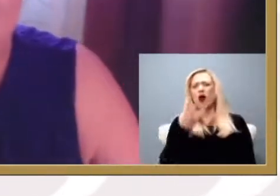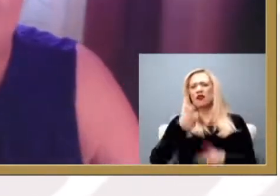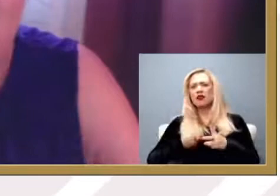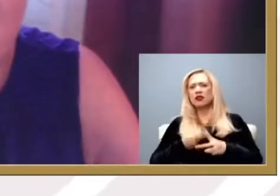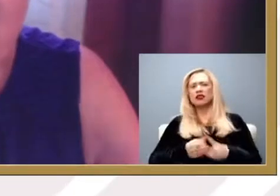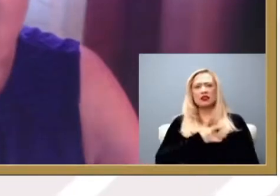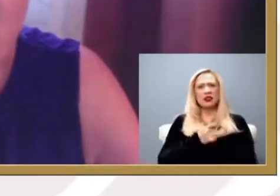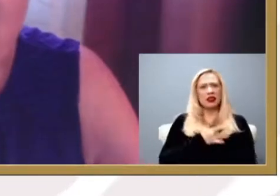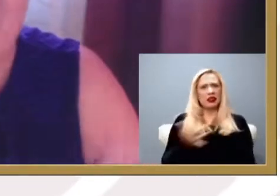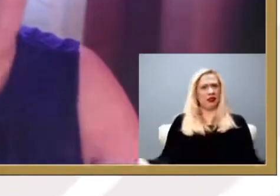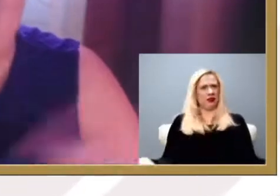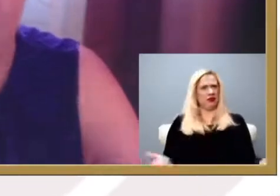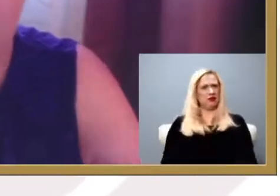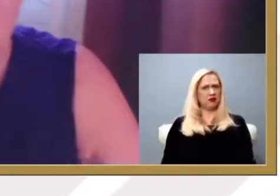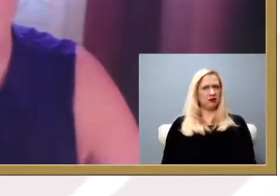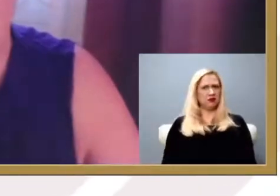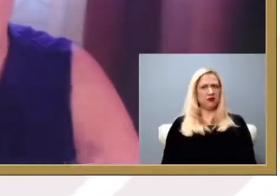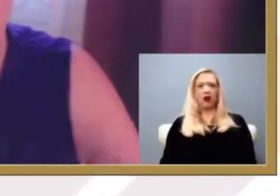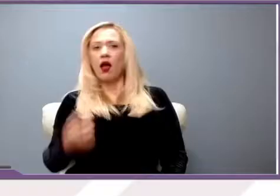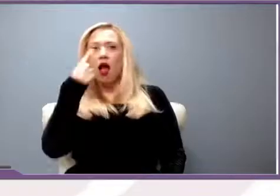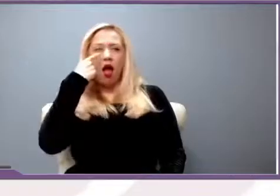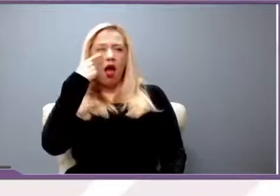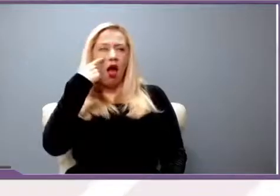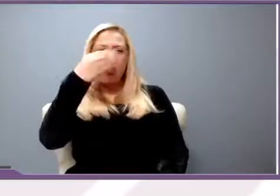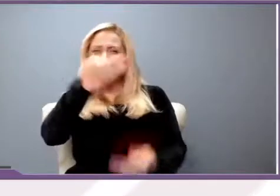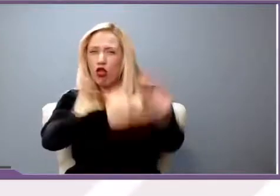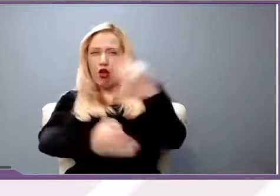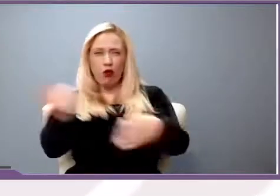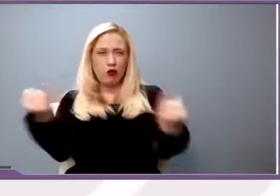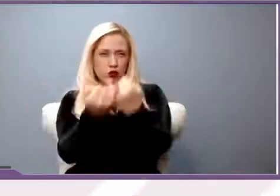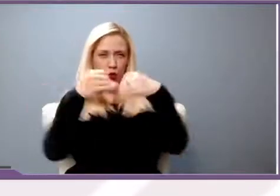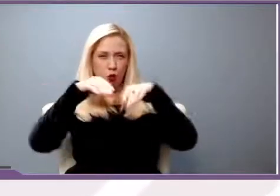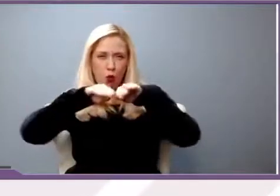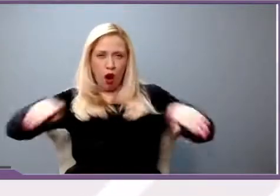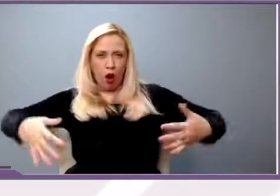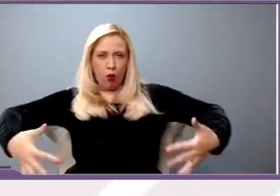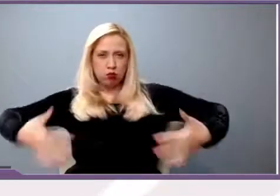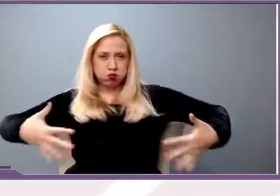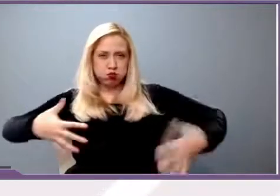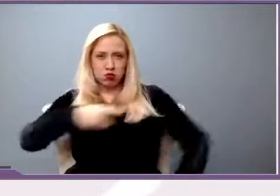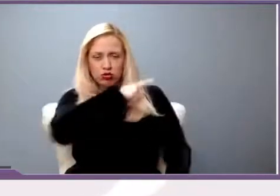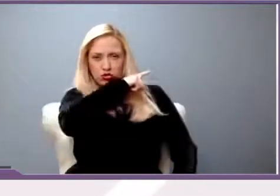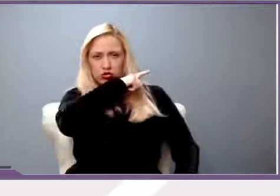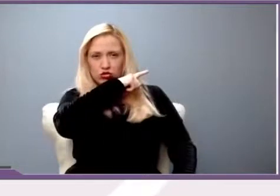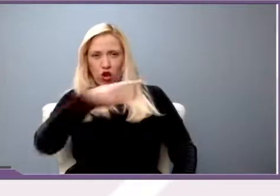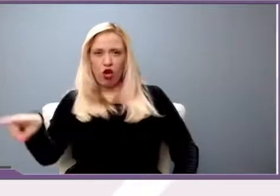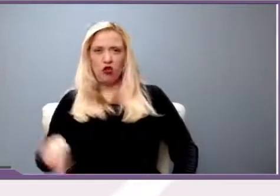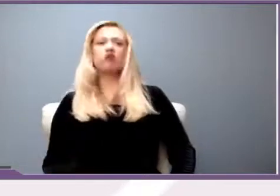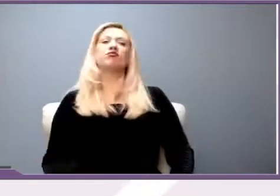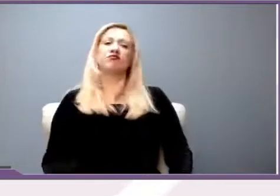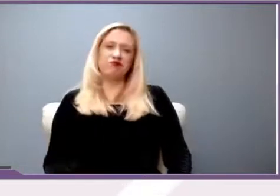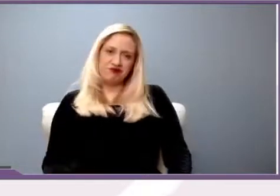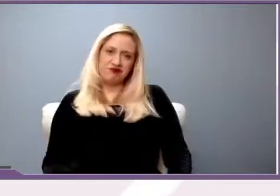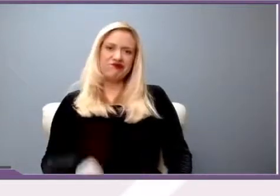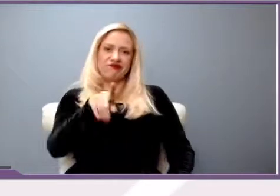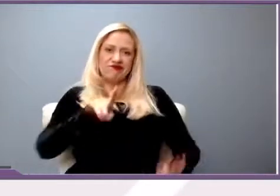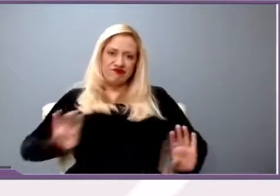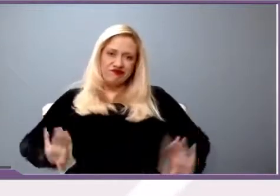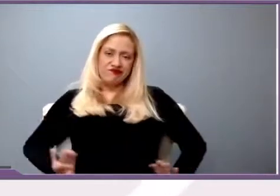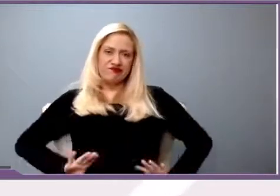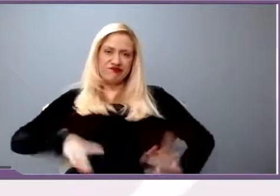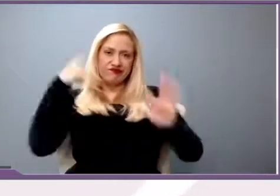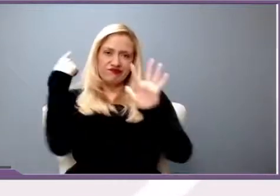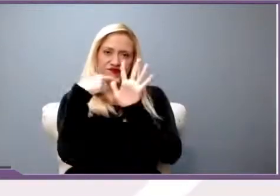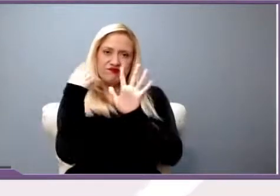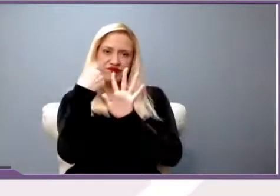cuestión que estamos hablando de generalizar, porque lo que hace el estigma es generalizar a sujetas y sujetos dentro de una serie de características. O sea,